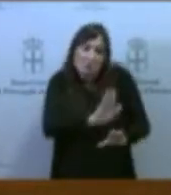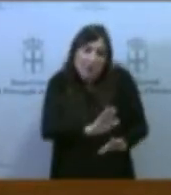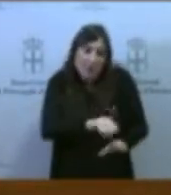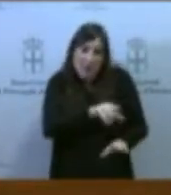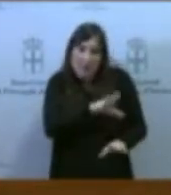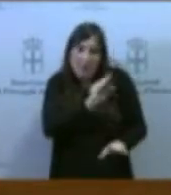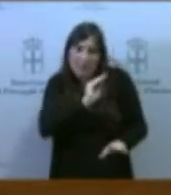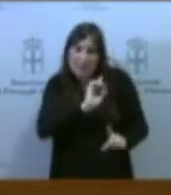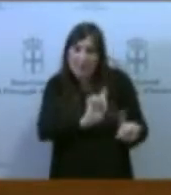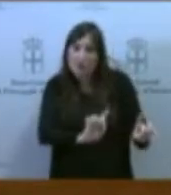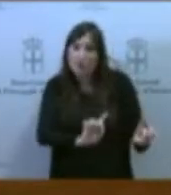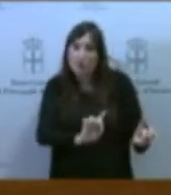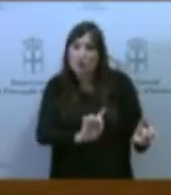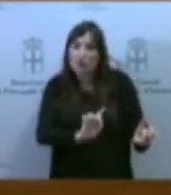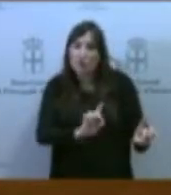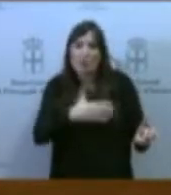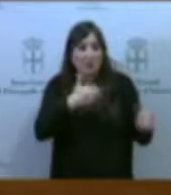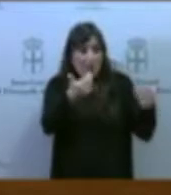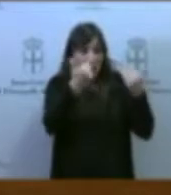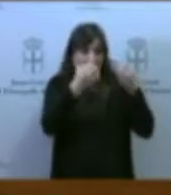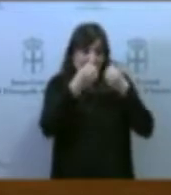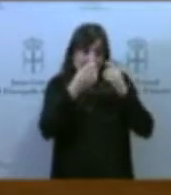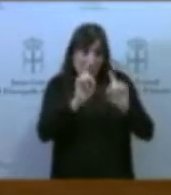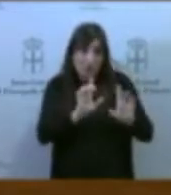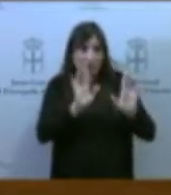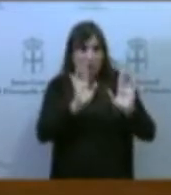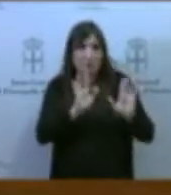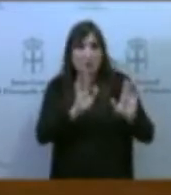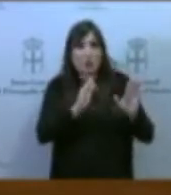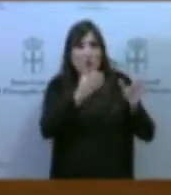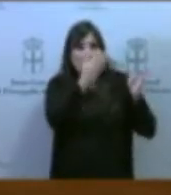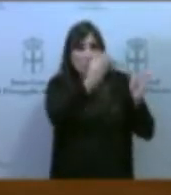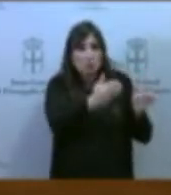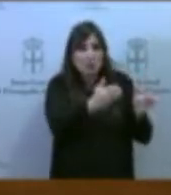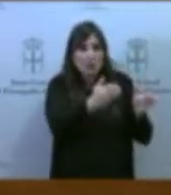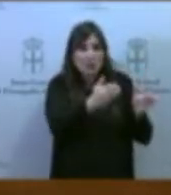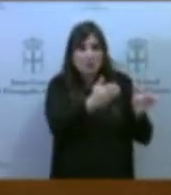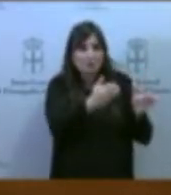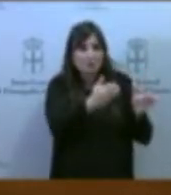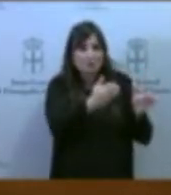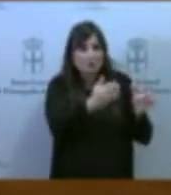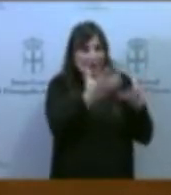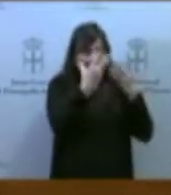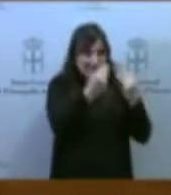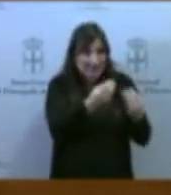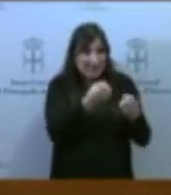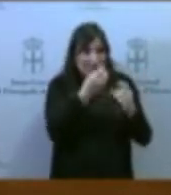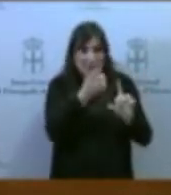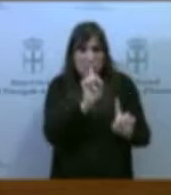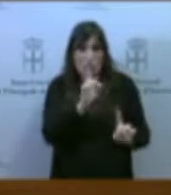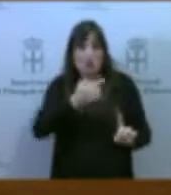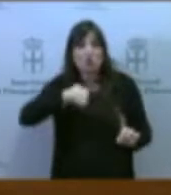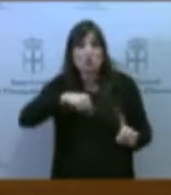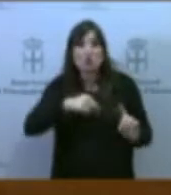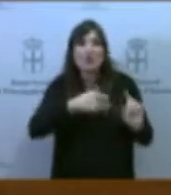atento, no captó suficientemente bien lo que le estábamos transmitiendo en la intervención. Le estábamos hablando de determinados puntos